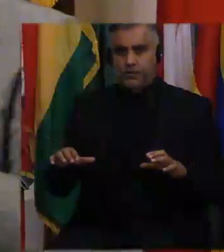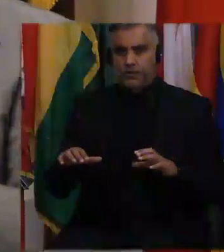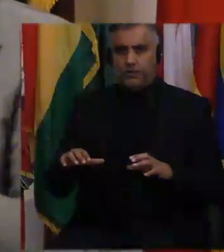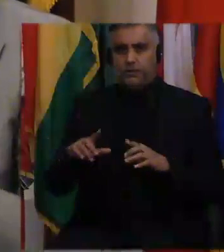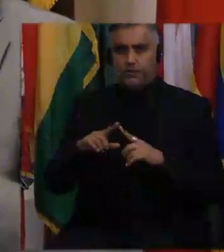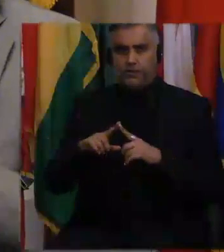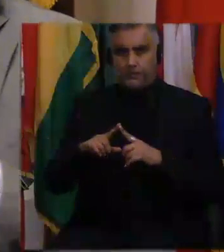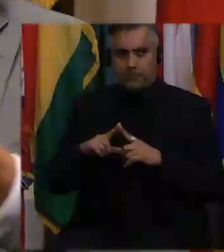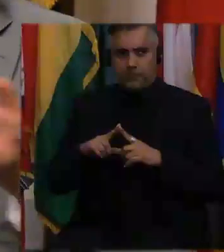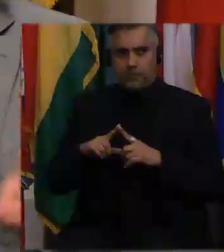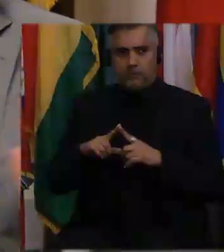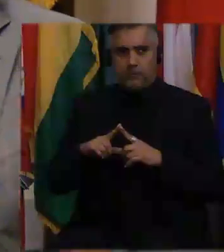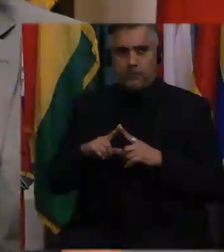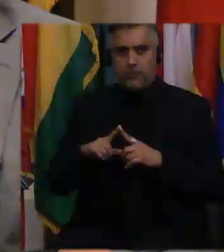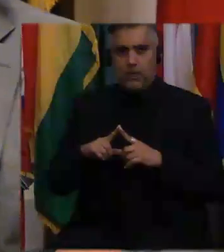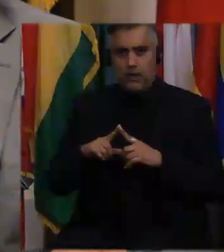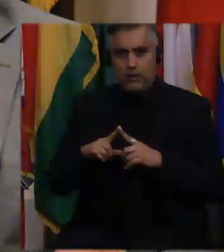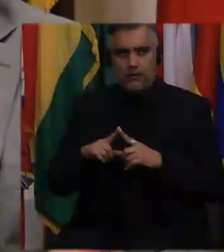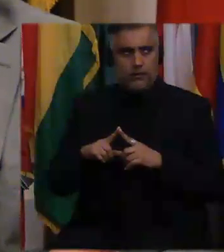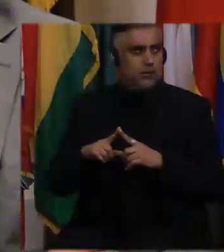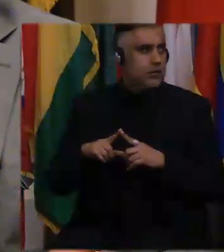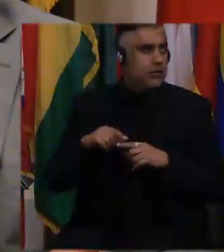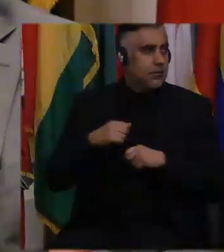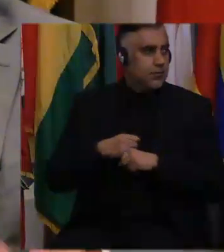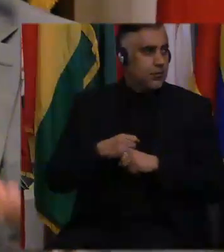población, a los cuales buena parte